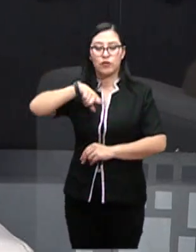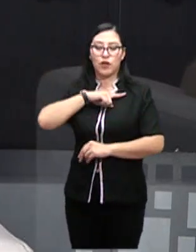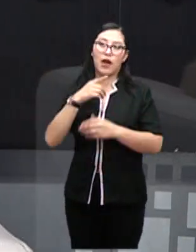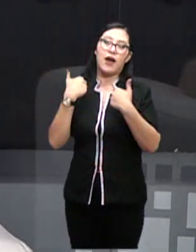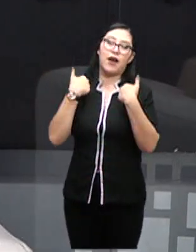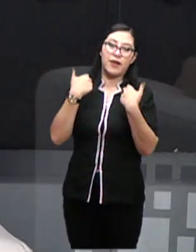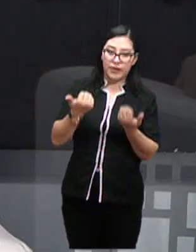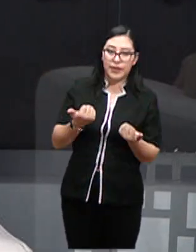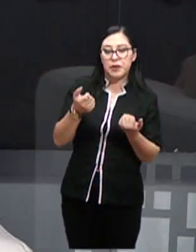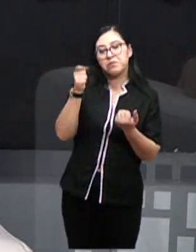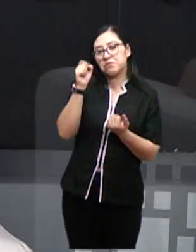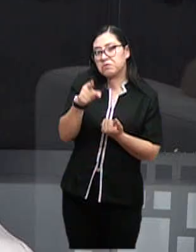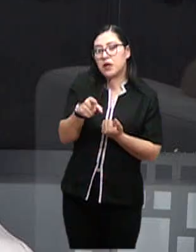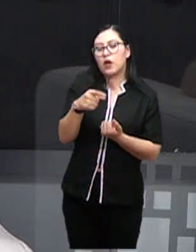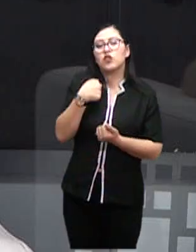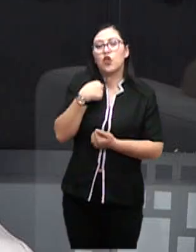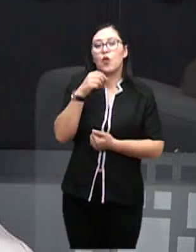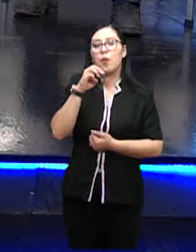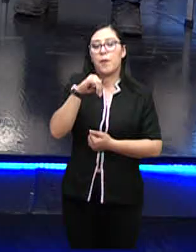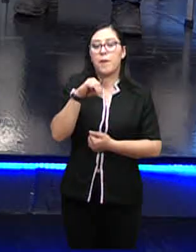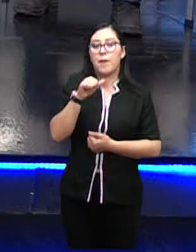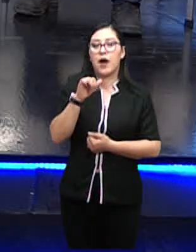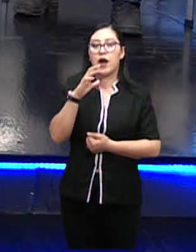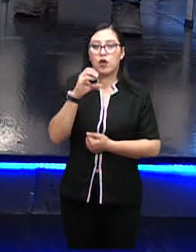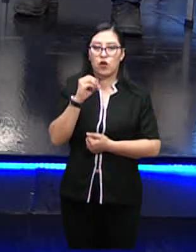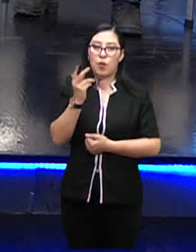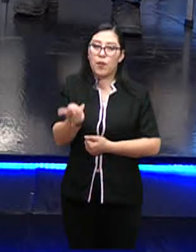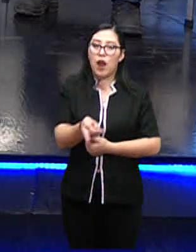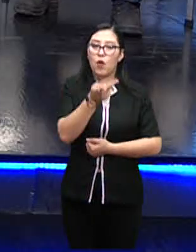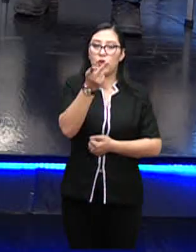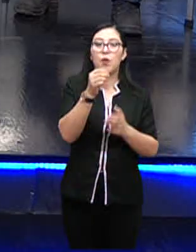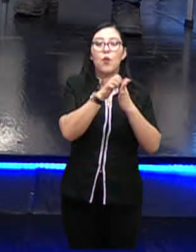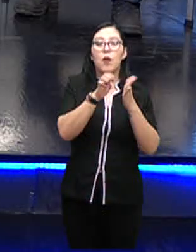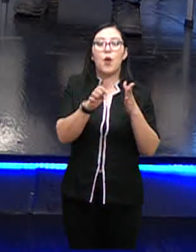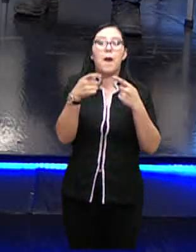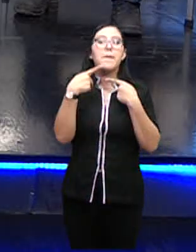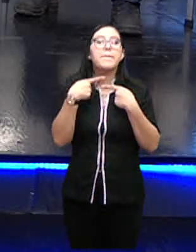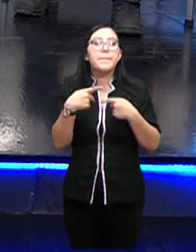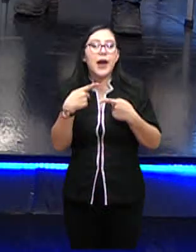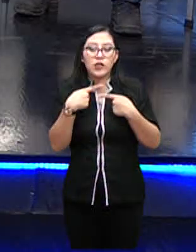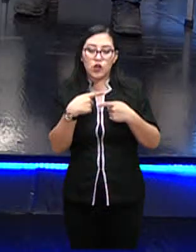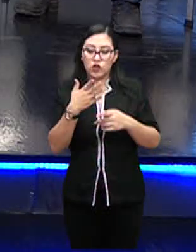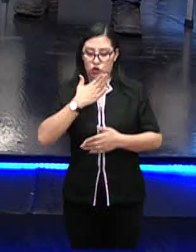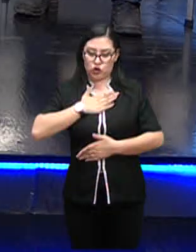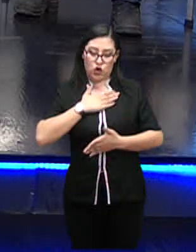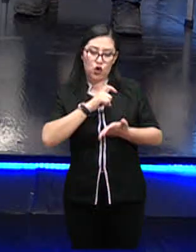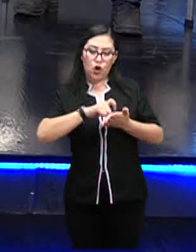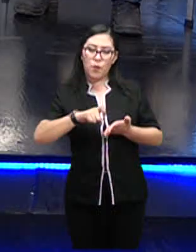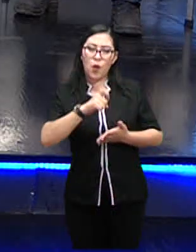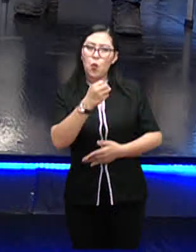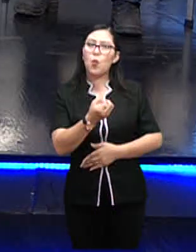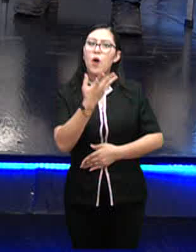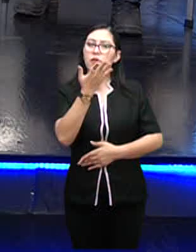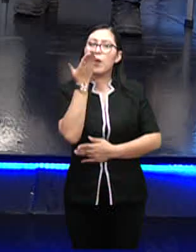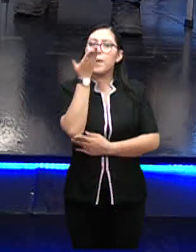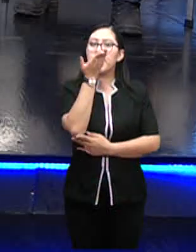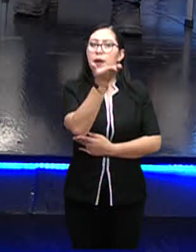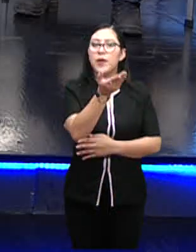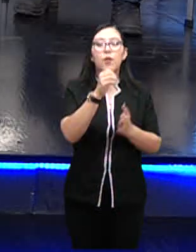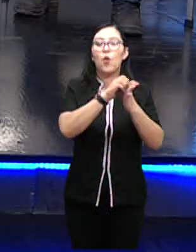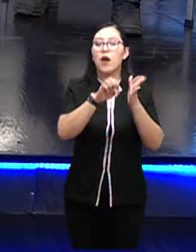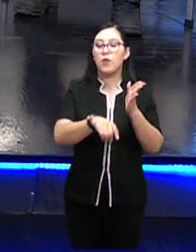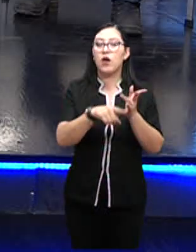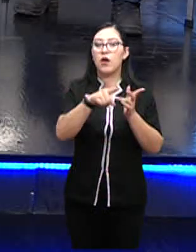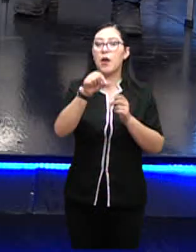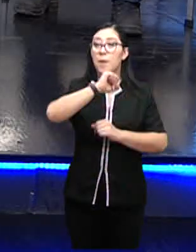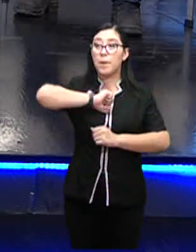quisiera preguntarte, pero del lado de los clientes, ¿no? Del lado de los clientes, ¿qué tanto te piden, por ejemplo, lo que es pirotecnia